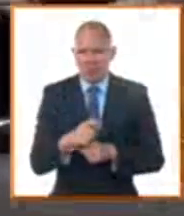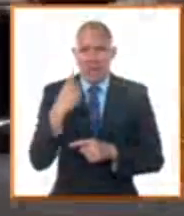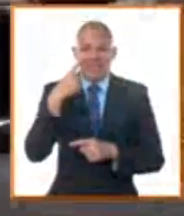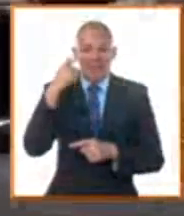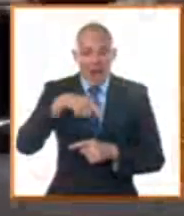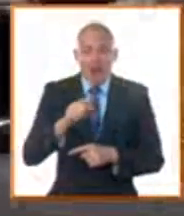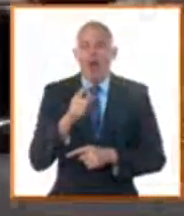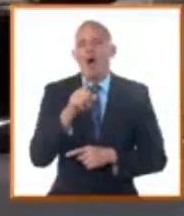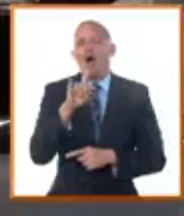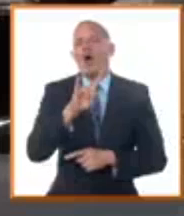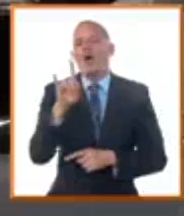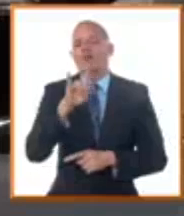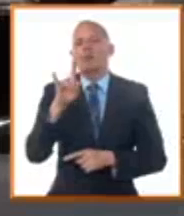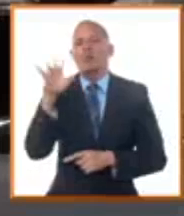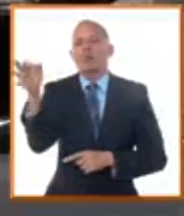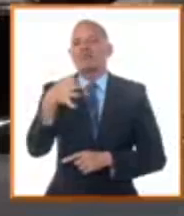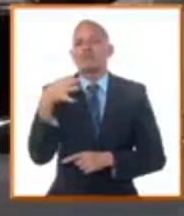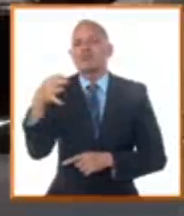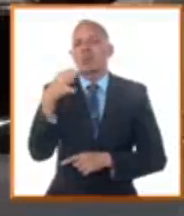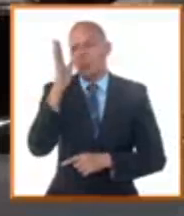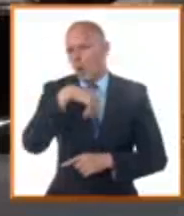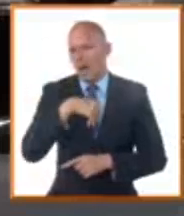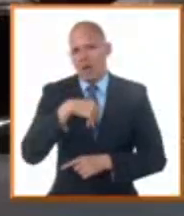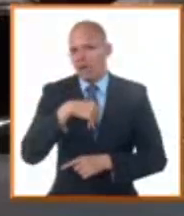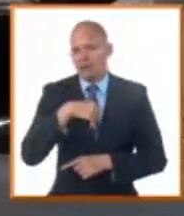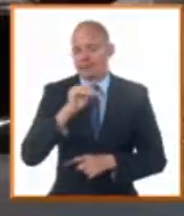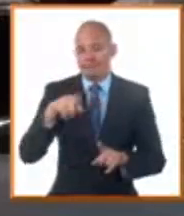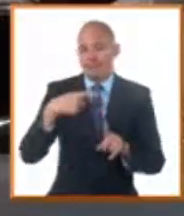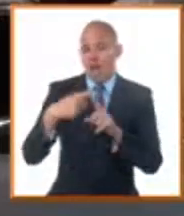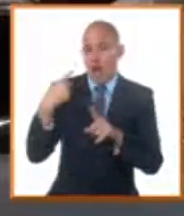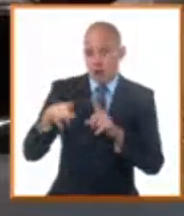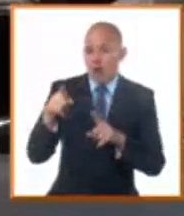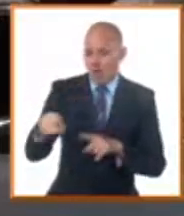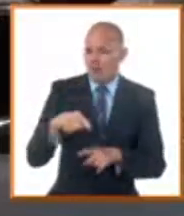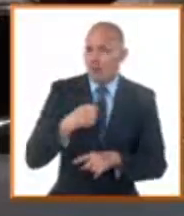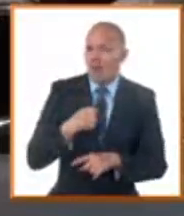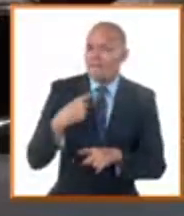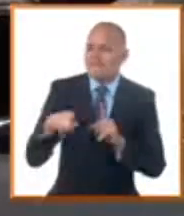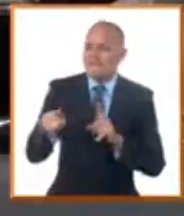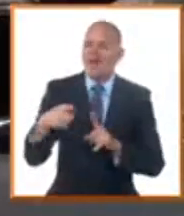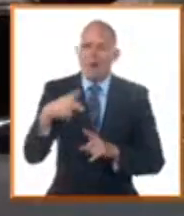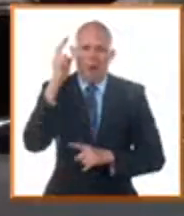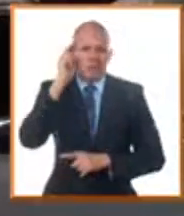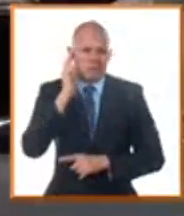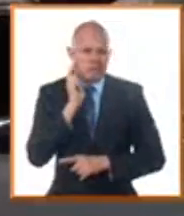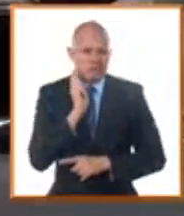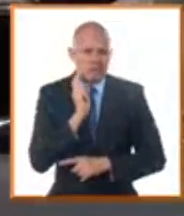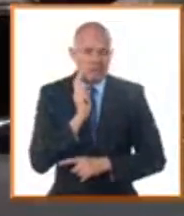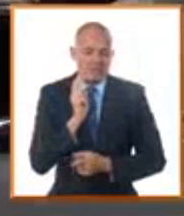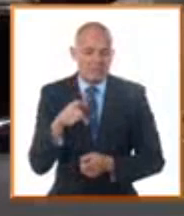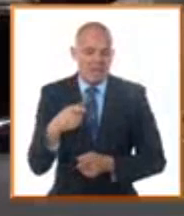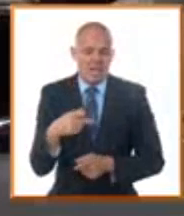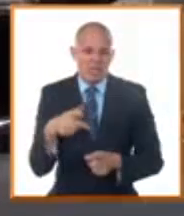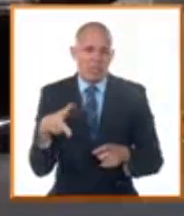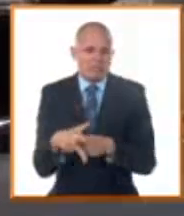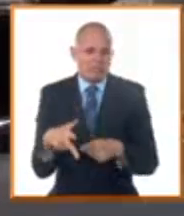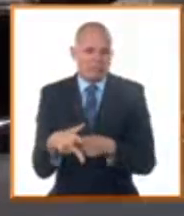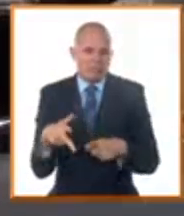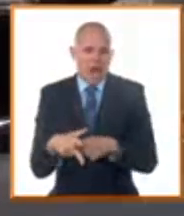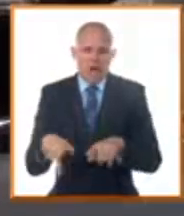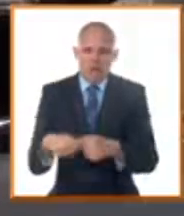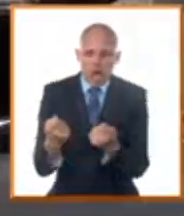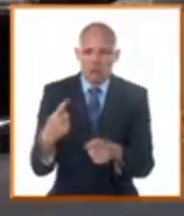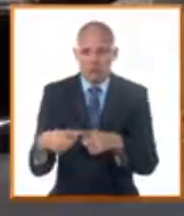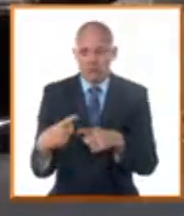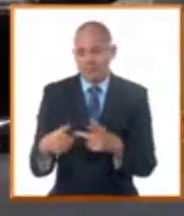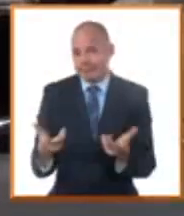tecnológica, la disponibilidad técnica incluso, es limitada. Una de las razones por la que estamos obligados a